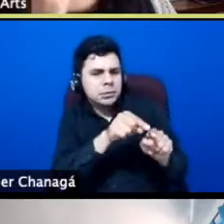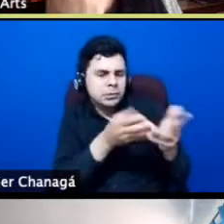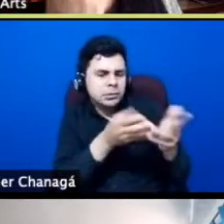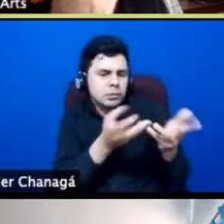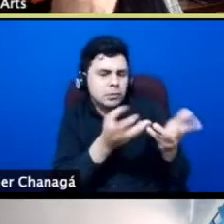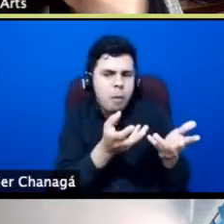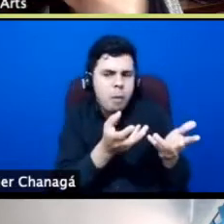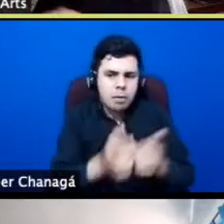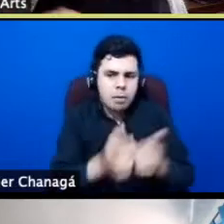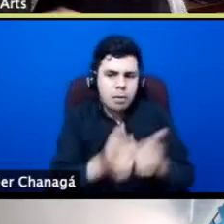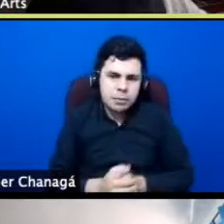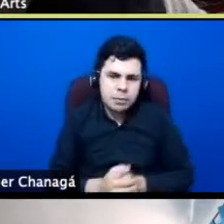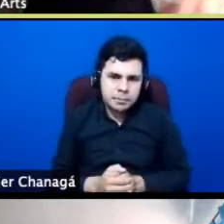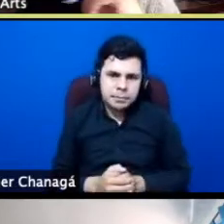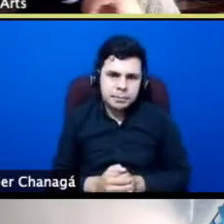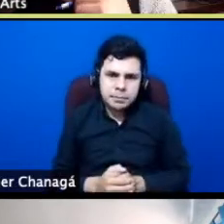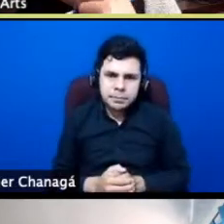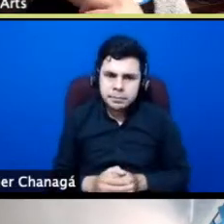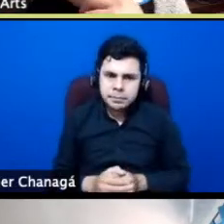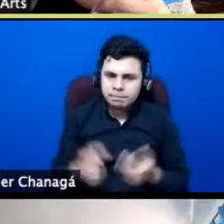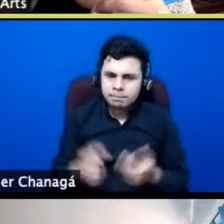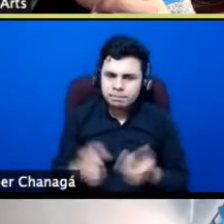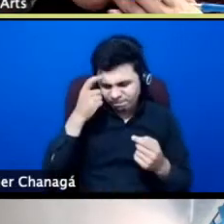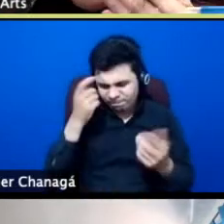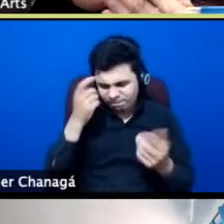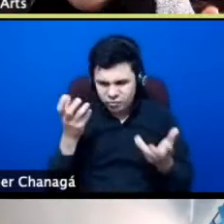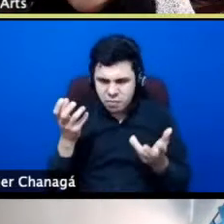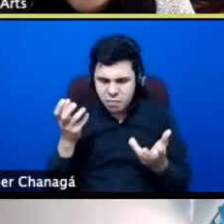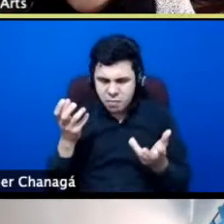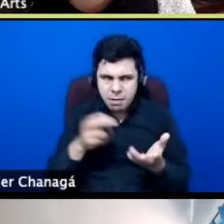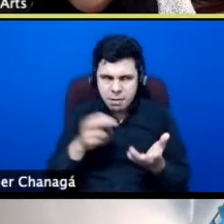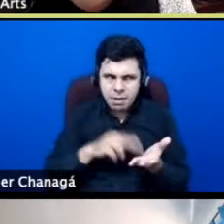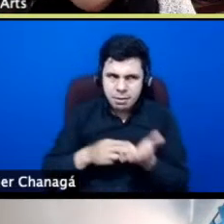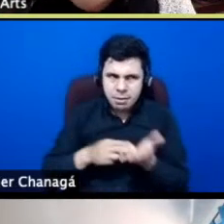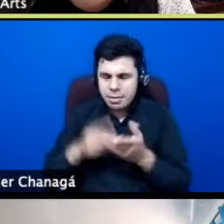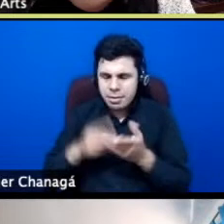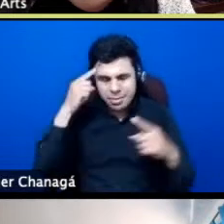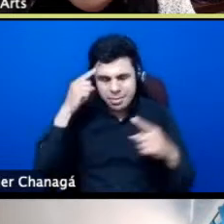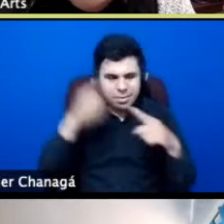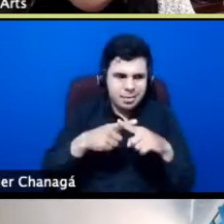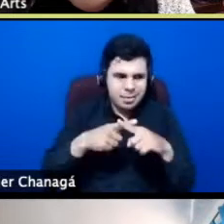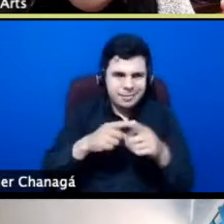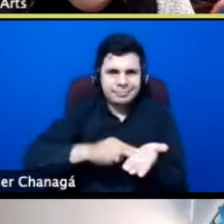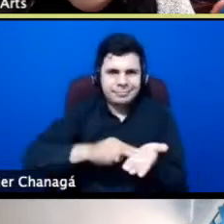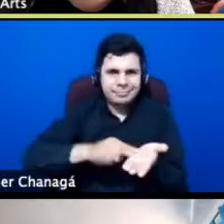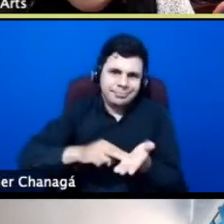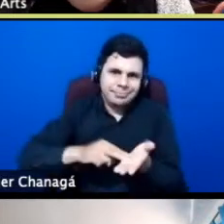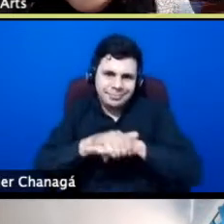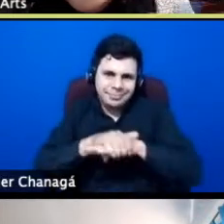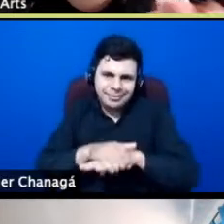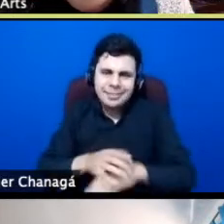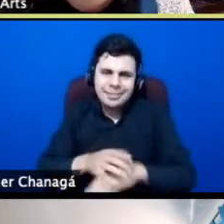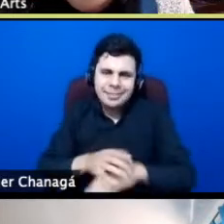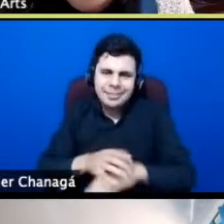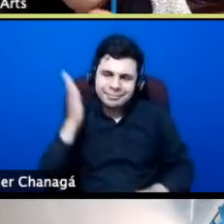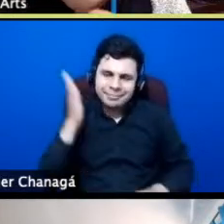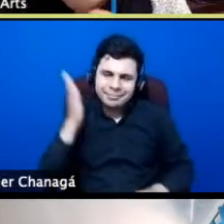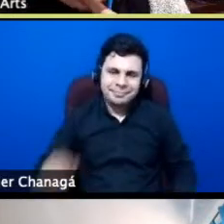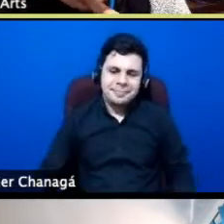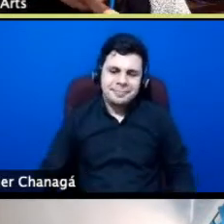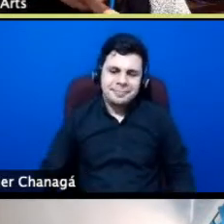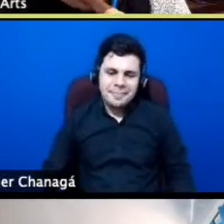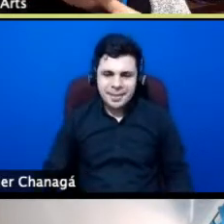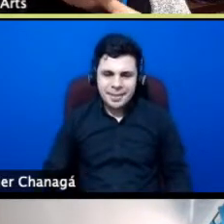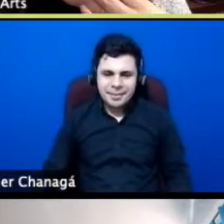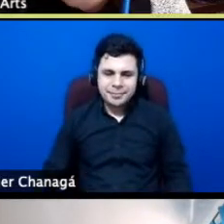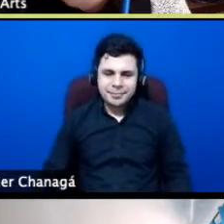One of the things that you know, as Robinson was mentioning at the very beginning, you know, artists